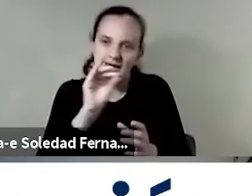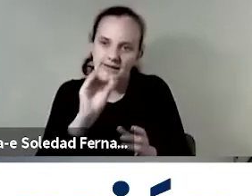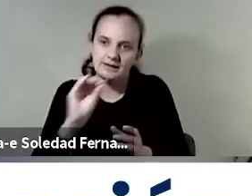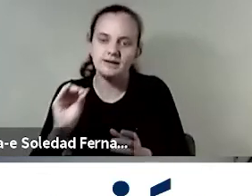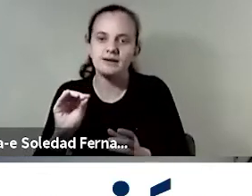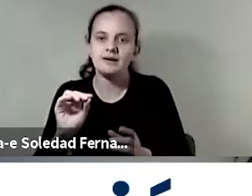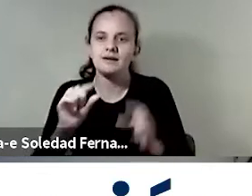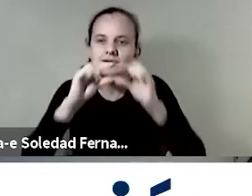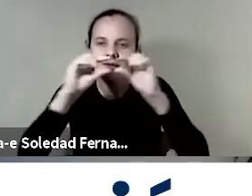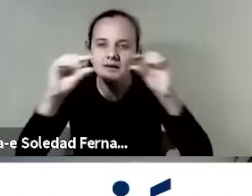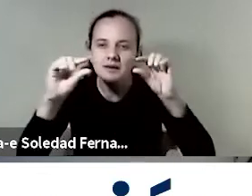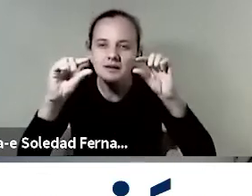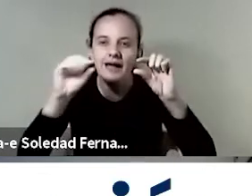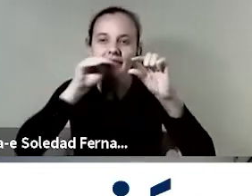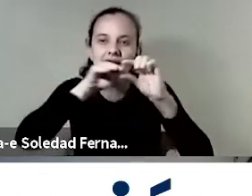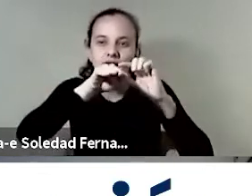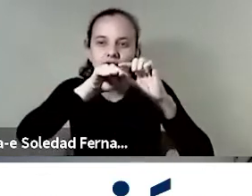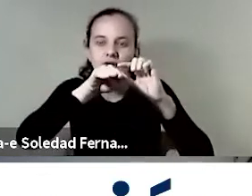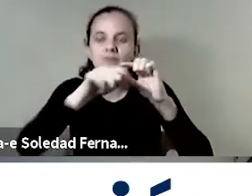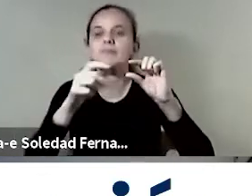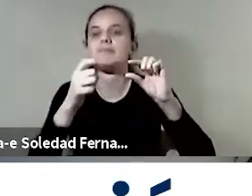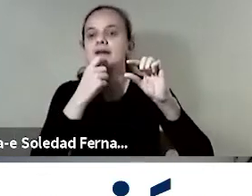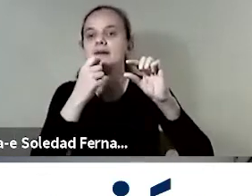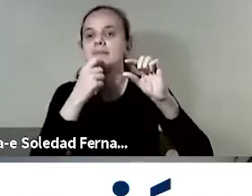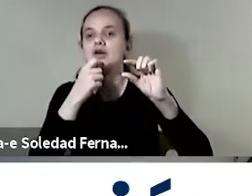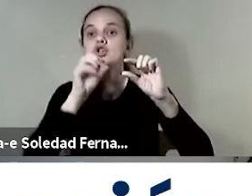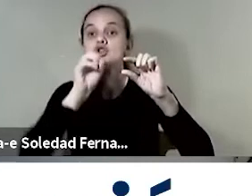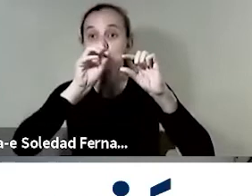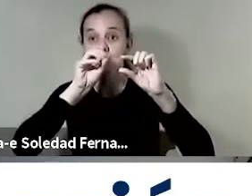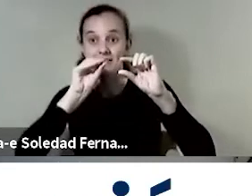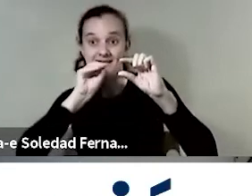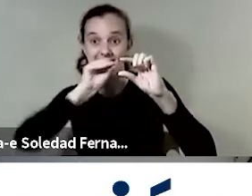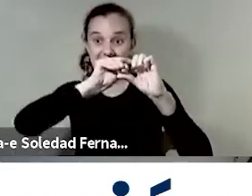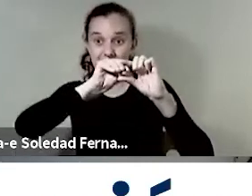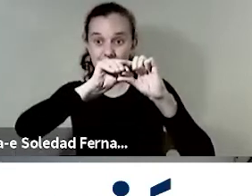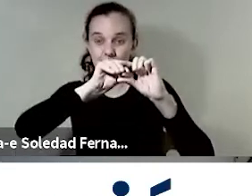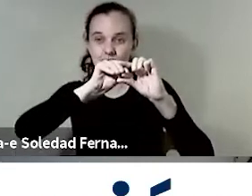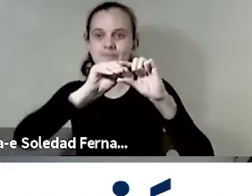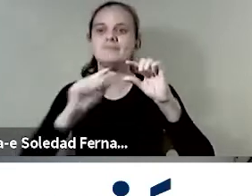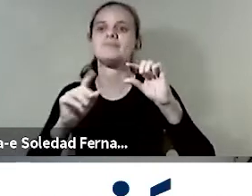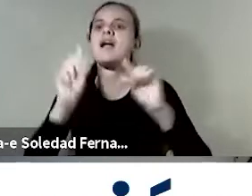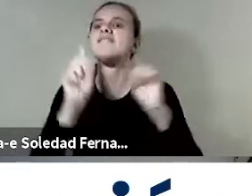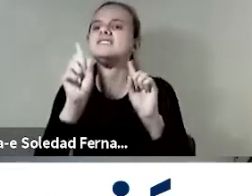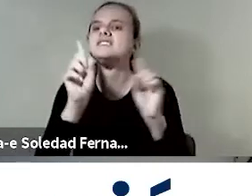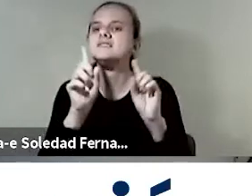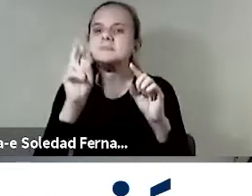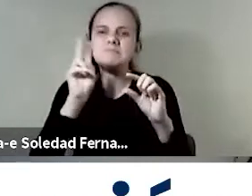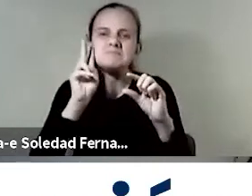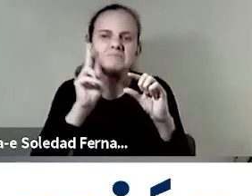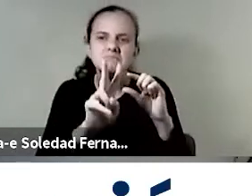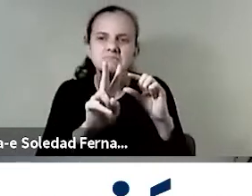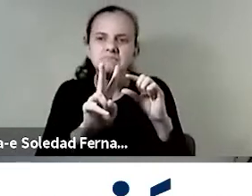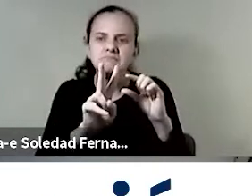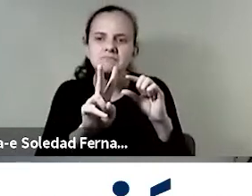a completar el campo de texto se encuentra dentro del campo de texto, es decir, el nombre